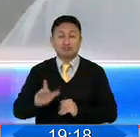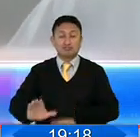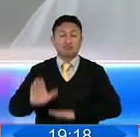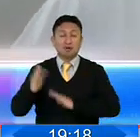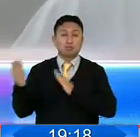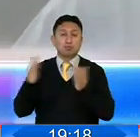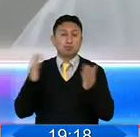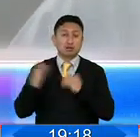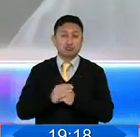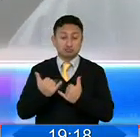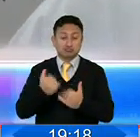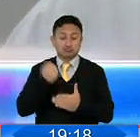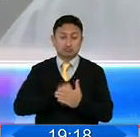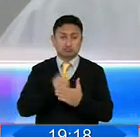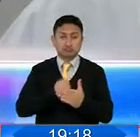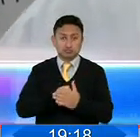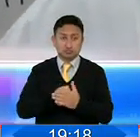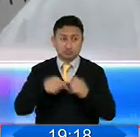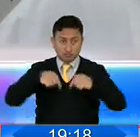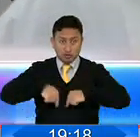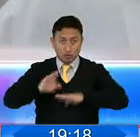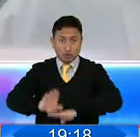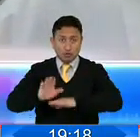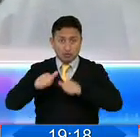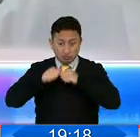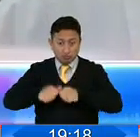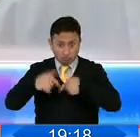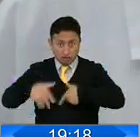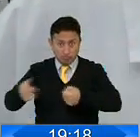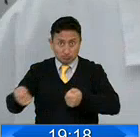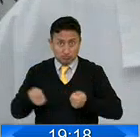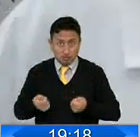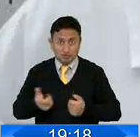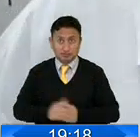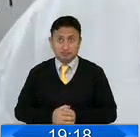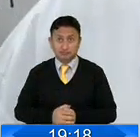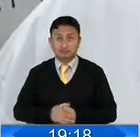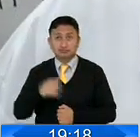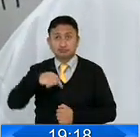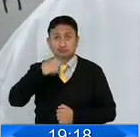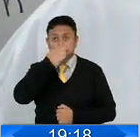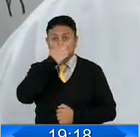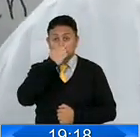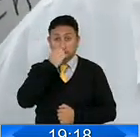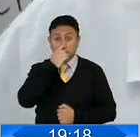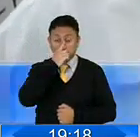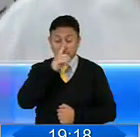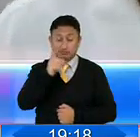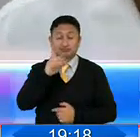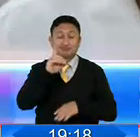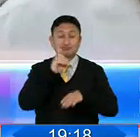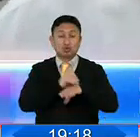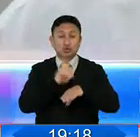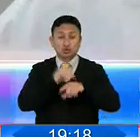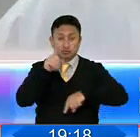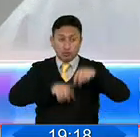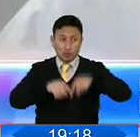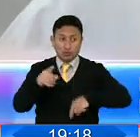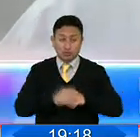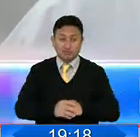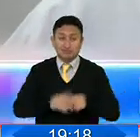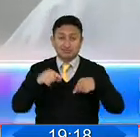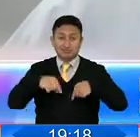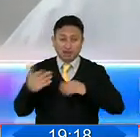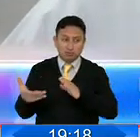estamos en la lucha para que nuestro nombramiento definitivo se nos dé. Lo que estamos viendo es que todavía hay médicos, gente del Ministerio de Salud Pública,